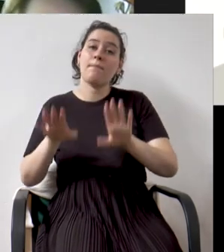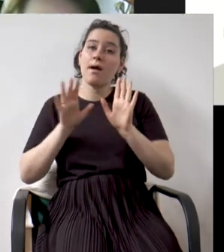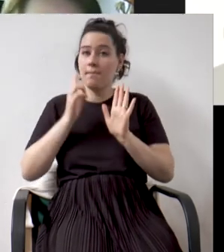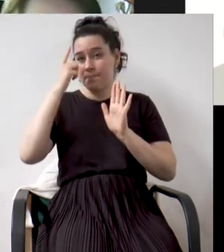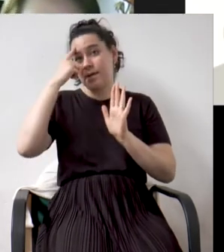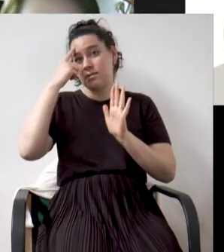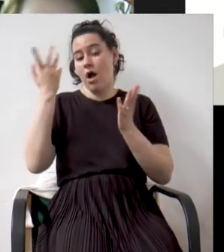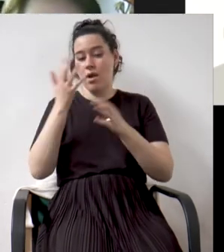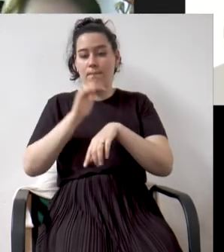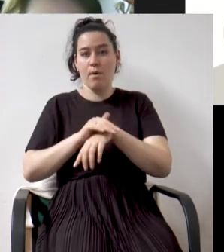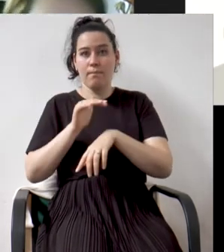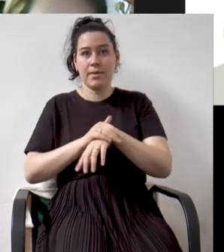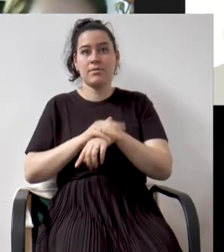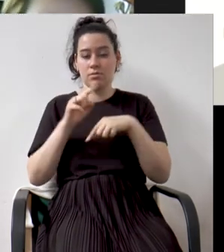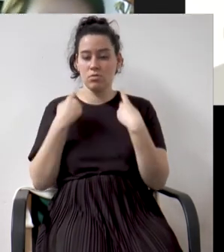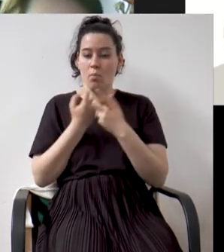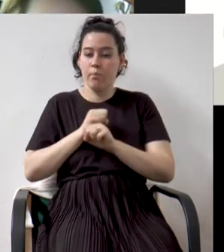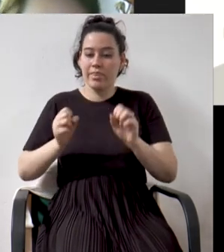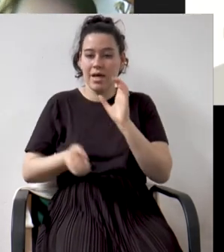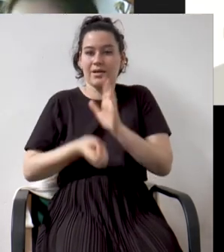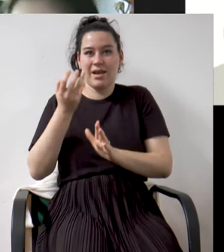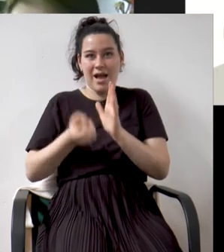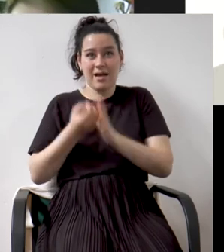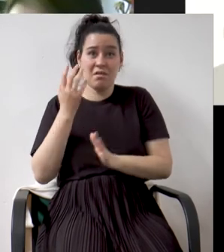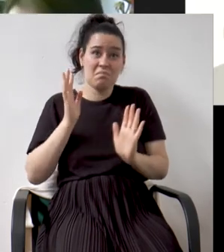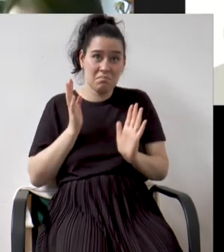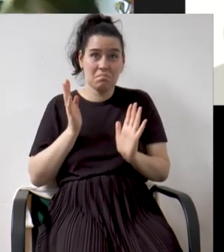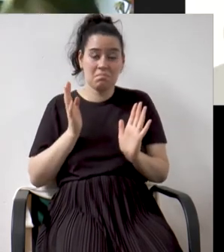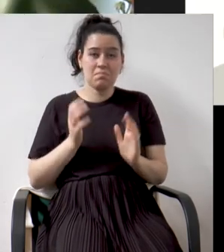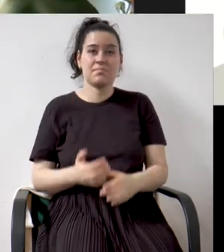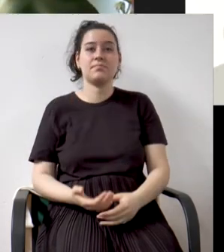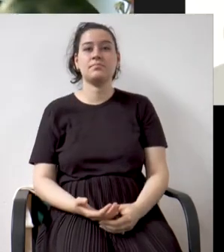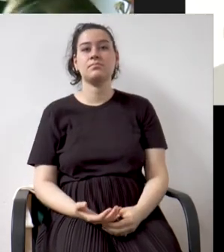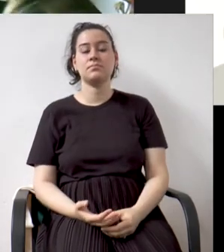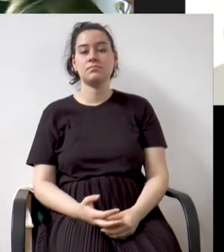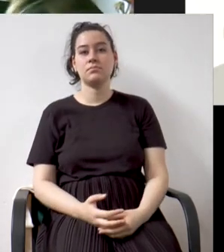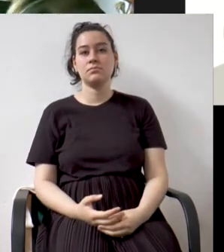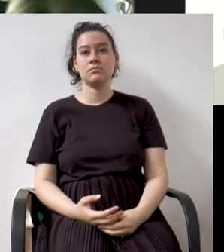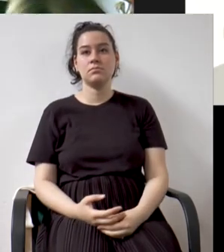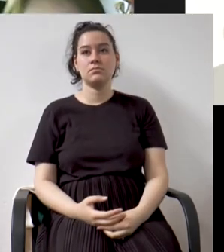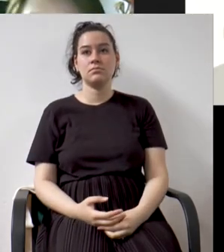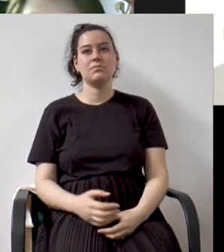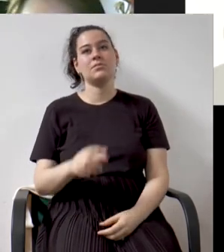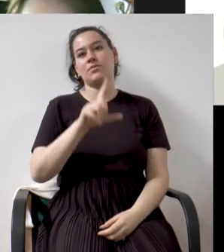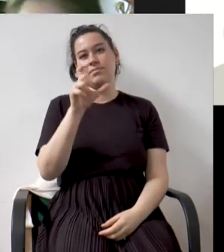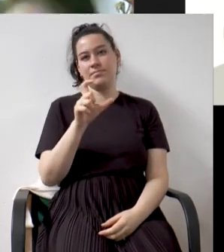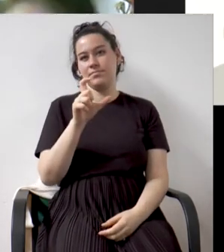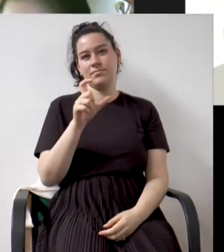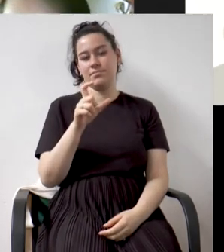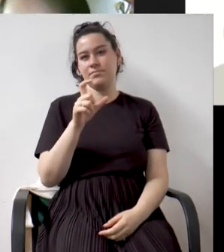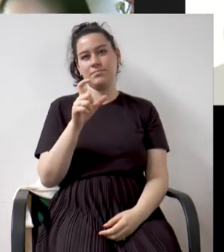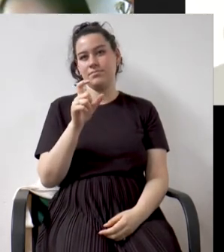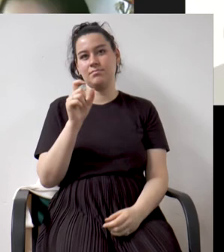estar en este momento en el cual podemos crear, sin estar atados a otro tipo de cosas. No me voy a meter con los clavos y